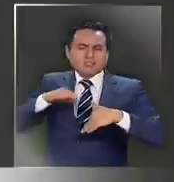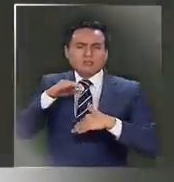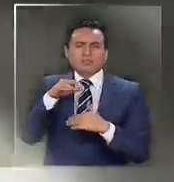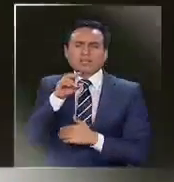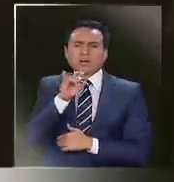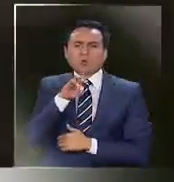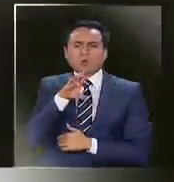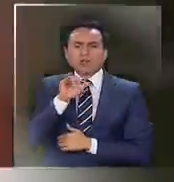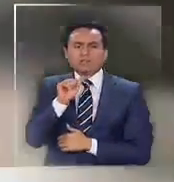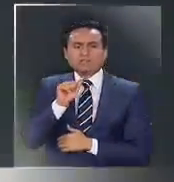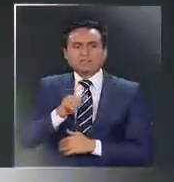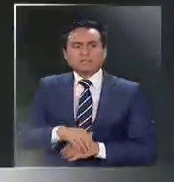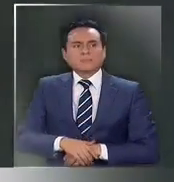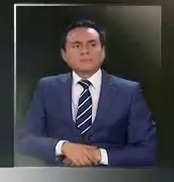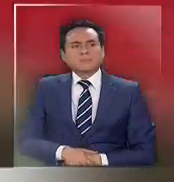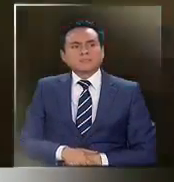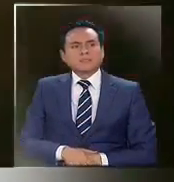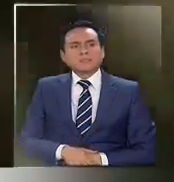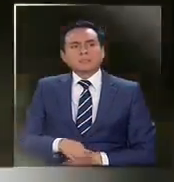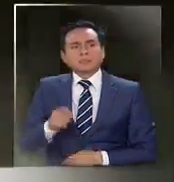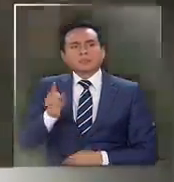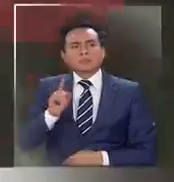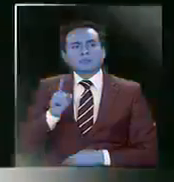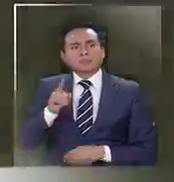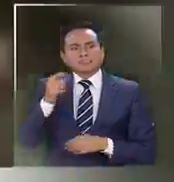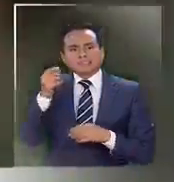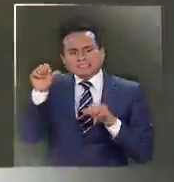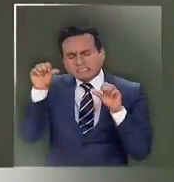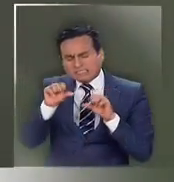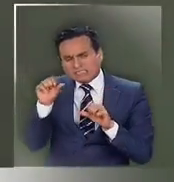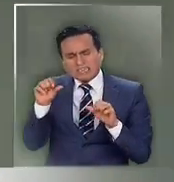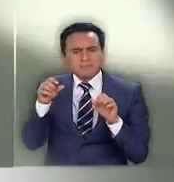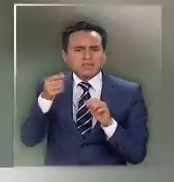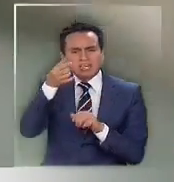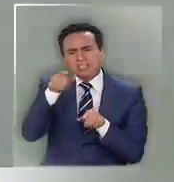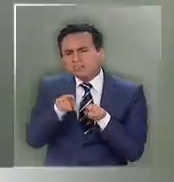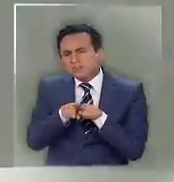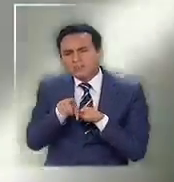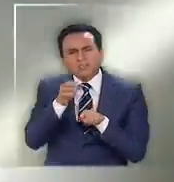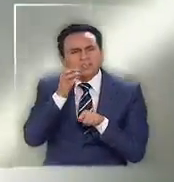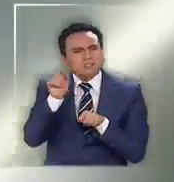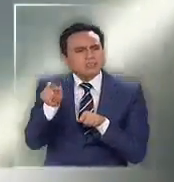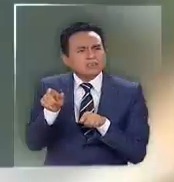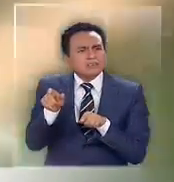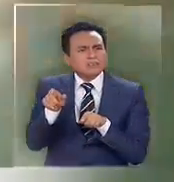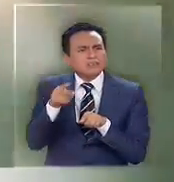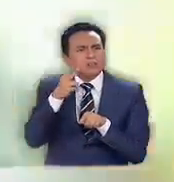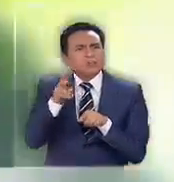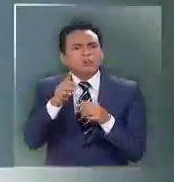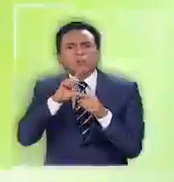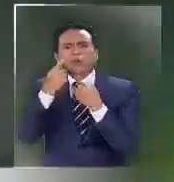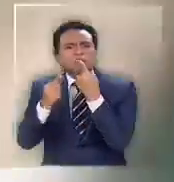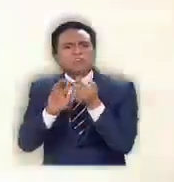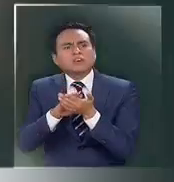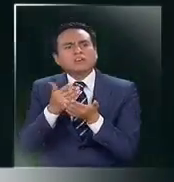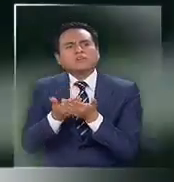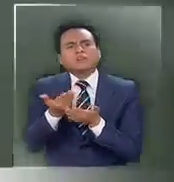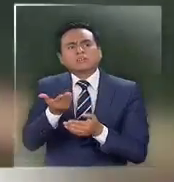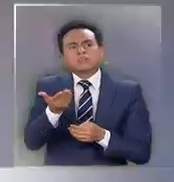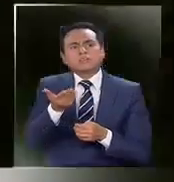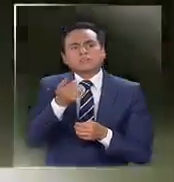Cancura. Oye, ¿cómo está el desalo? No, está para la cagada, hermano, weón. Oye, a ese de allá, hermano, pregúntale cómo está. No, no, muy bueno. ¿Cómo